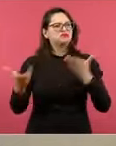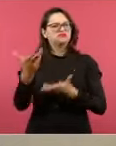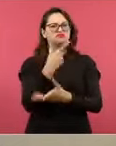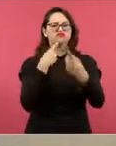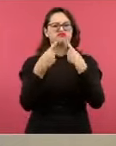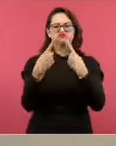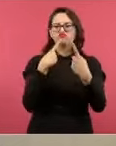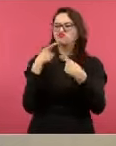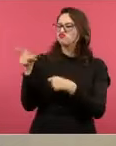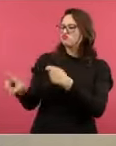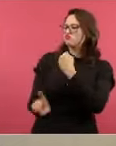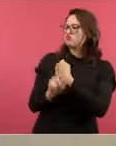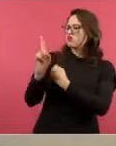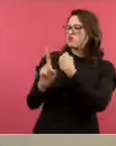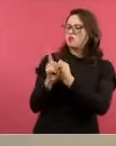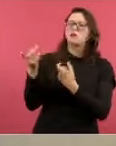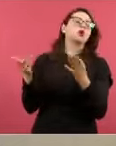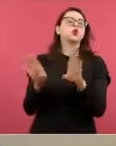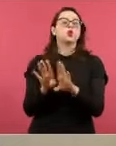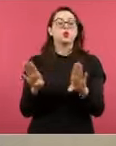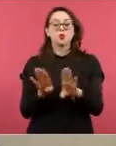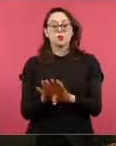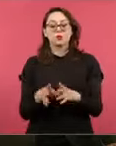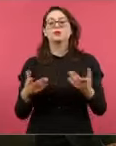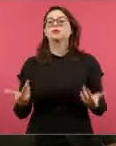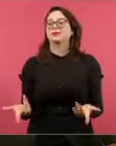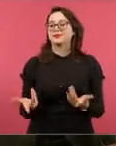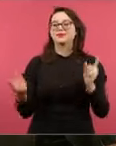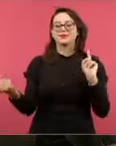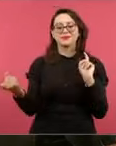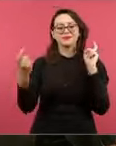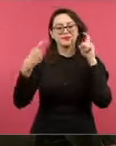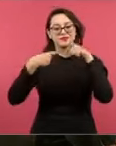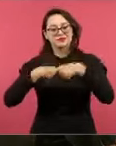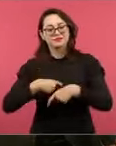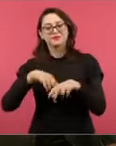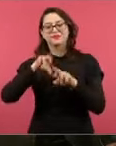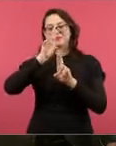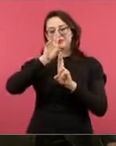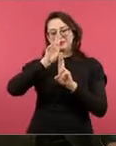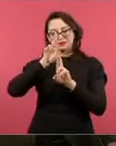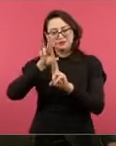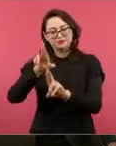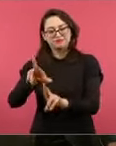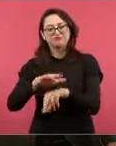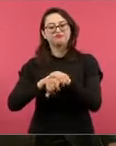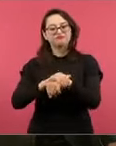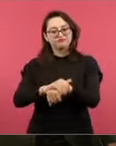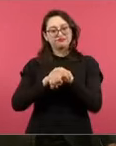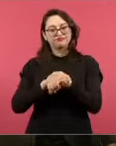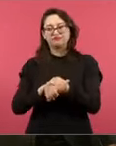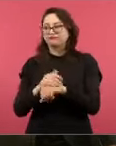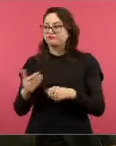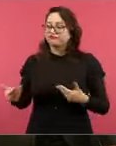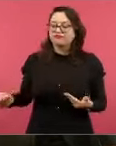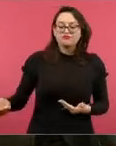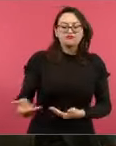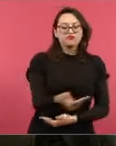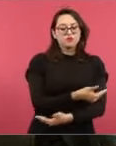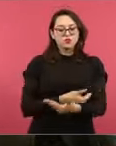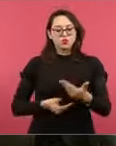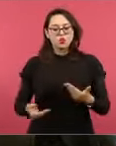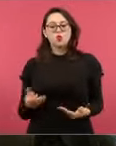a desarrollar muchos valores como son la empatía, el respeto, la amistad inclusive. Y